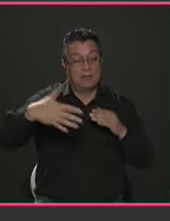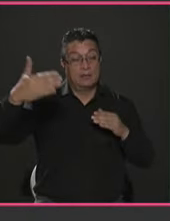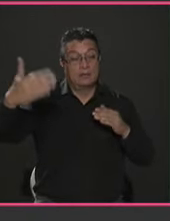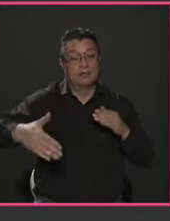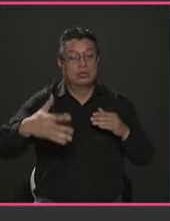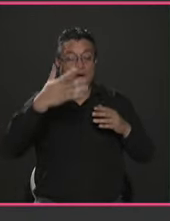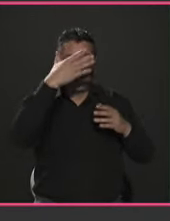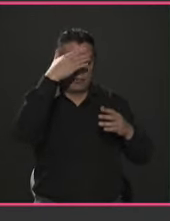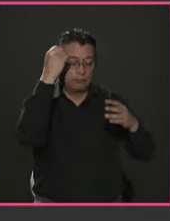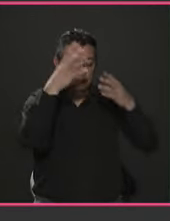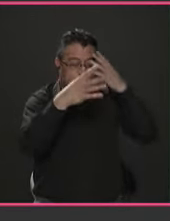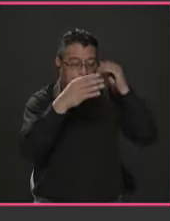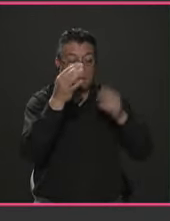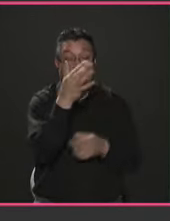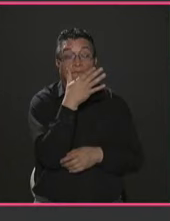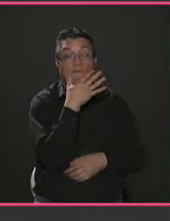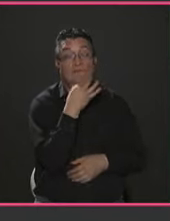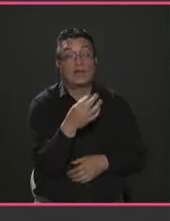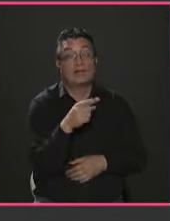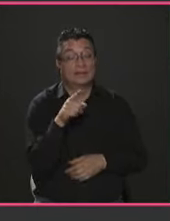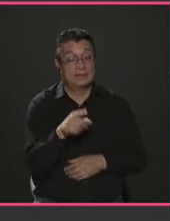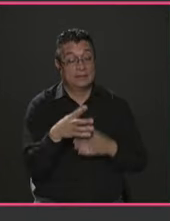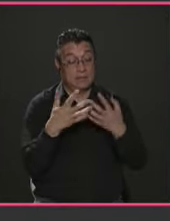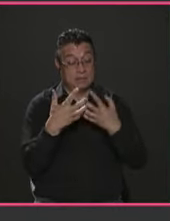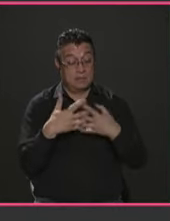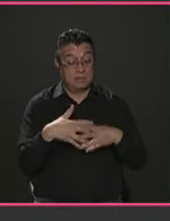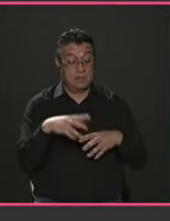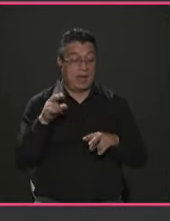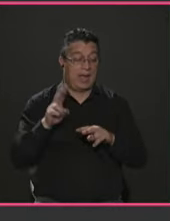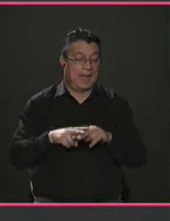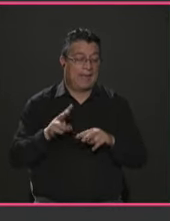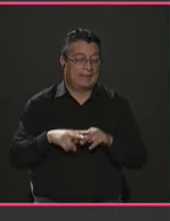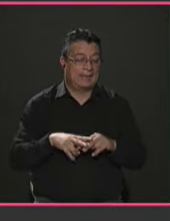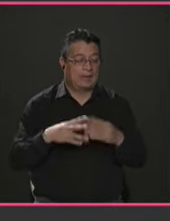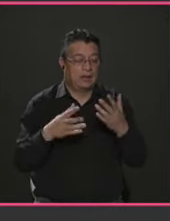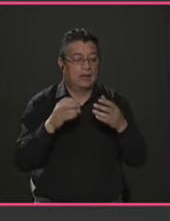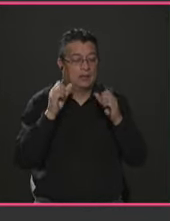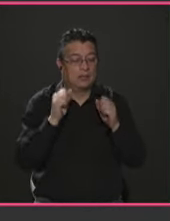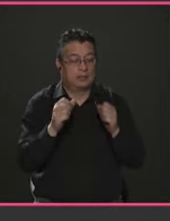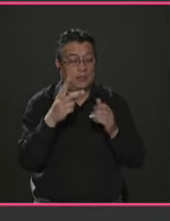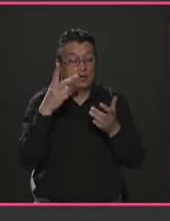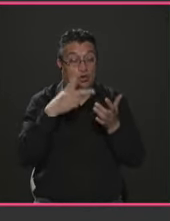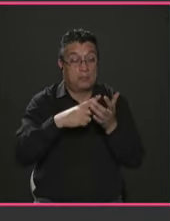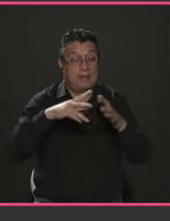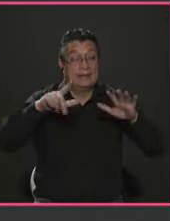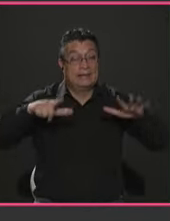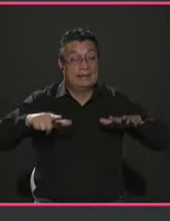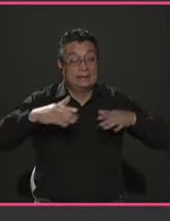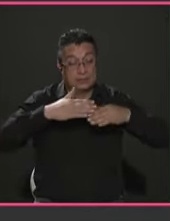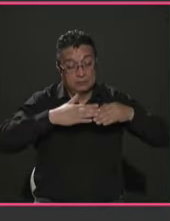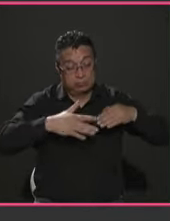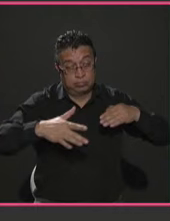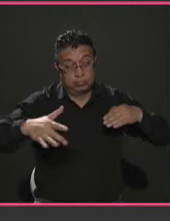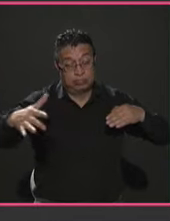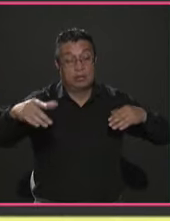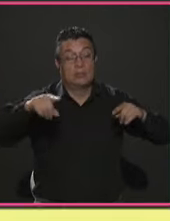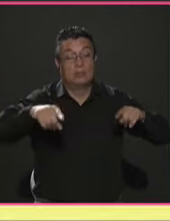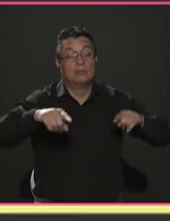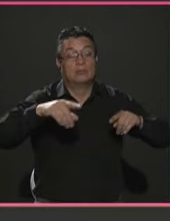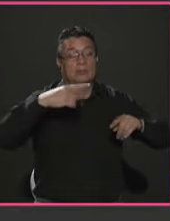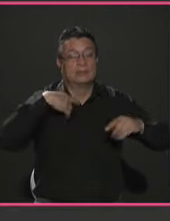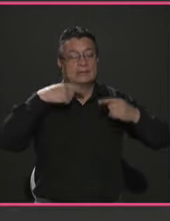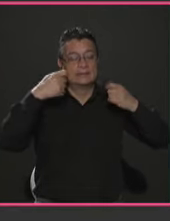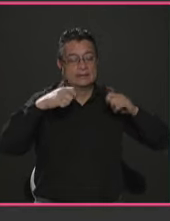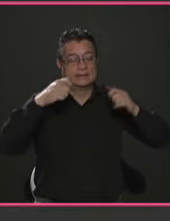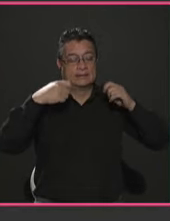las cosas fácilmente y ese mecanismo es bastante antiguo pero vino por ahí por el 2017 en adelante el mecanismo que básicamente trata